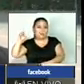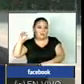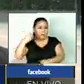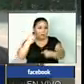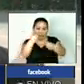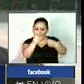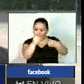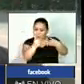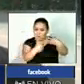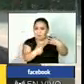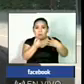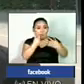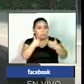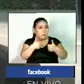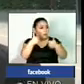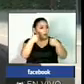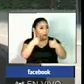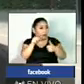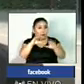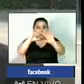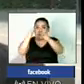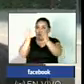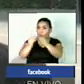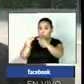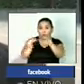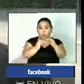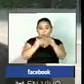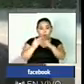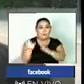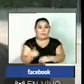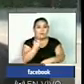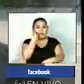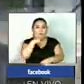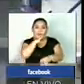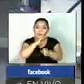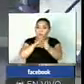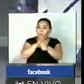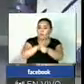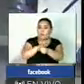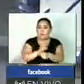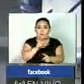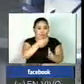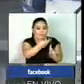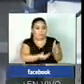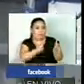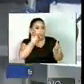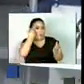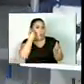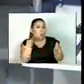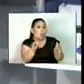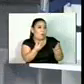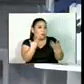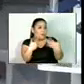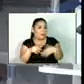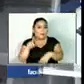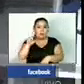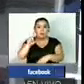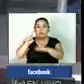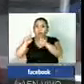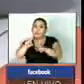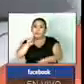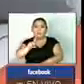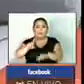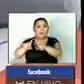han demostrado un buen efecto a nivel internacional en el manejo de los pacientes COVID-19 positivos. Con esta joven se suman 119 casos de